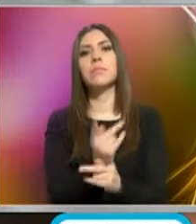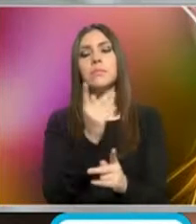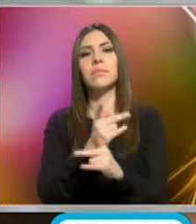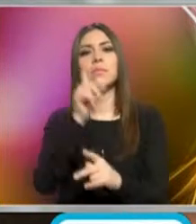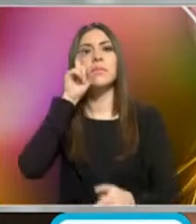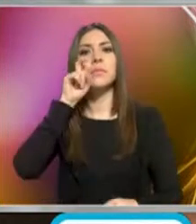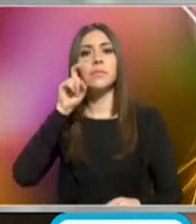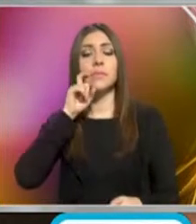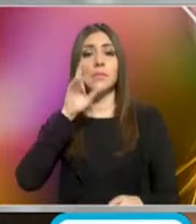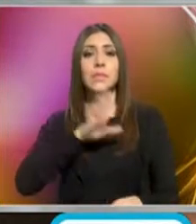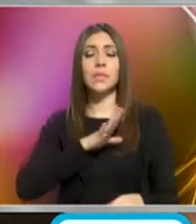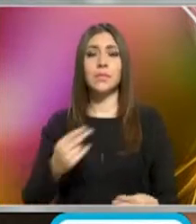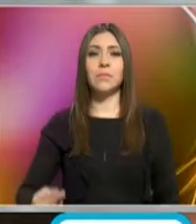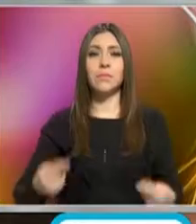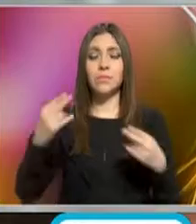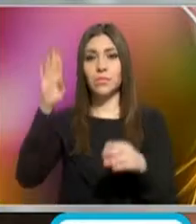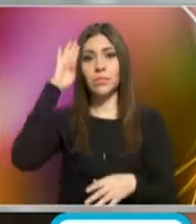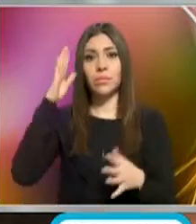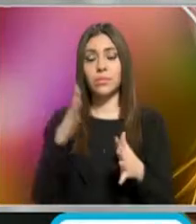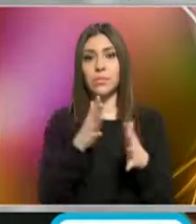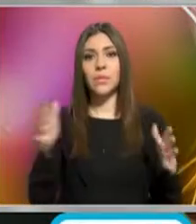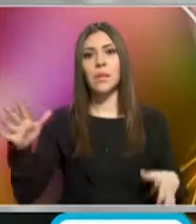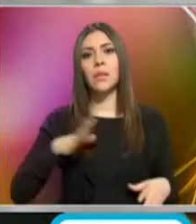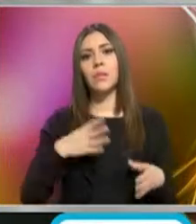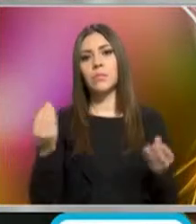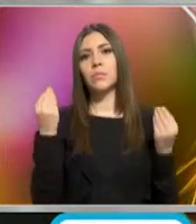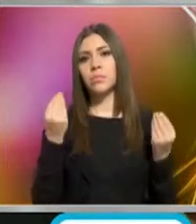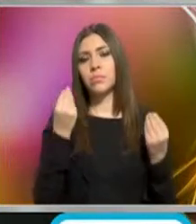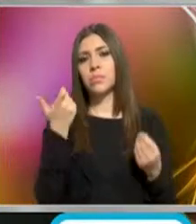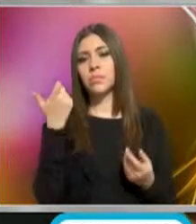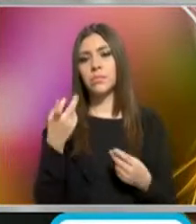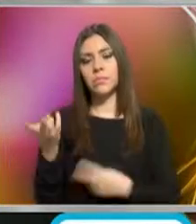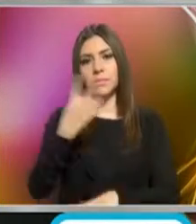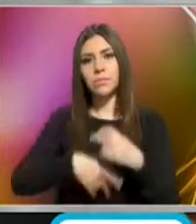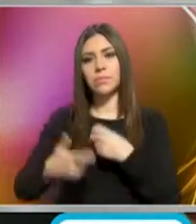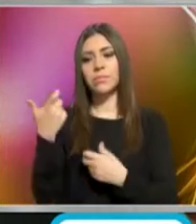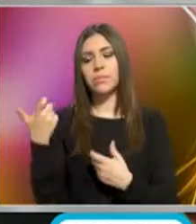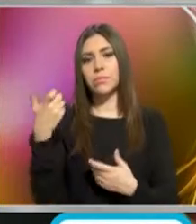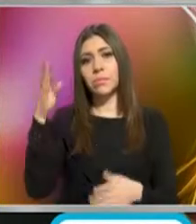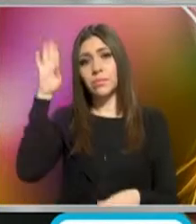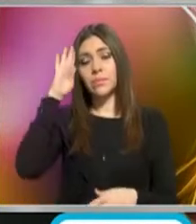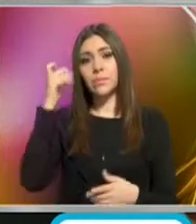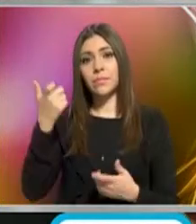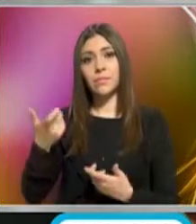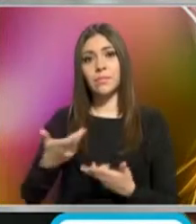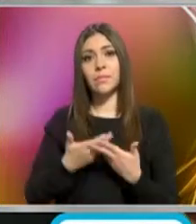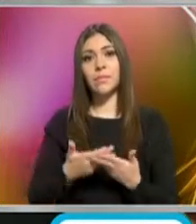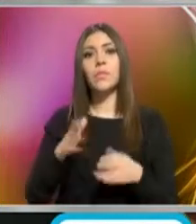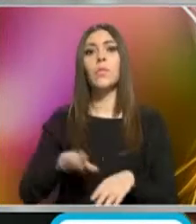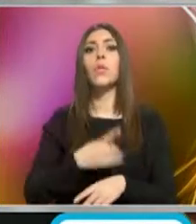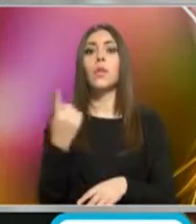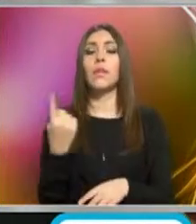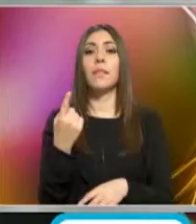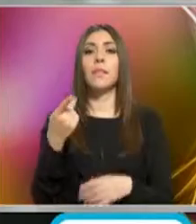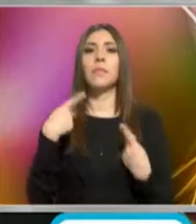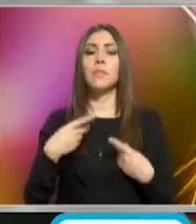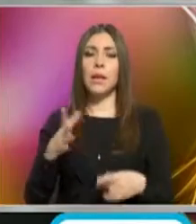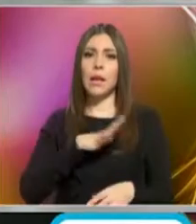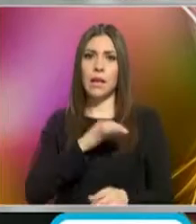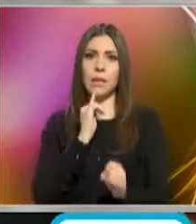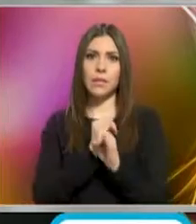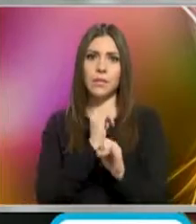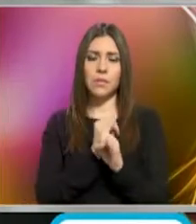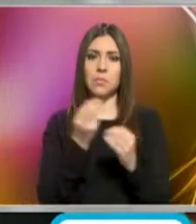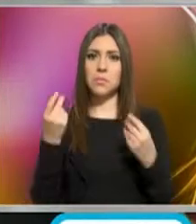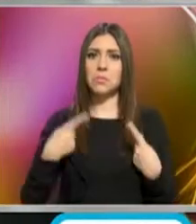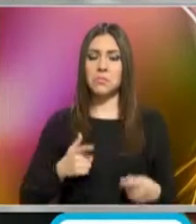empresa gigantesca que deja miles de millones de dólares al año. Y está ahí en la red, Sí. como bien lo dices, porque pues tiene una